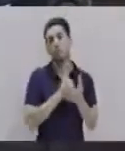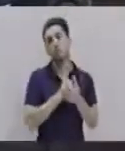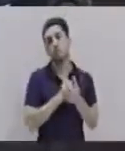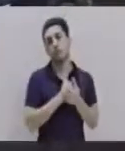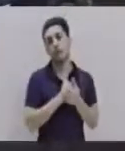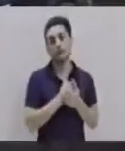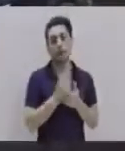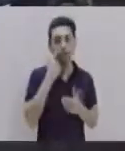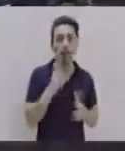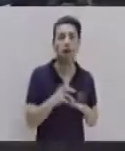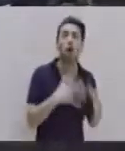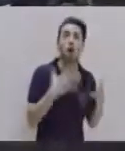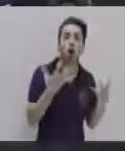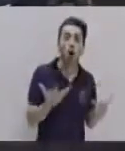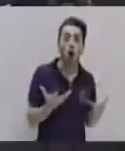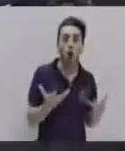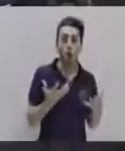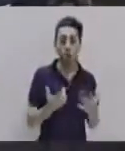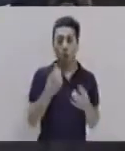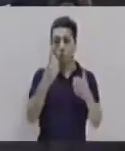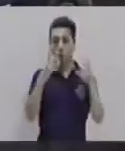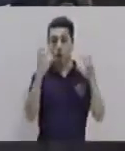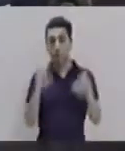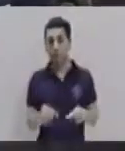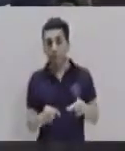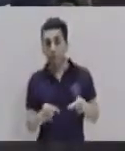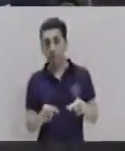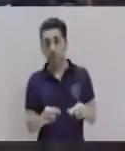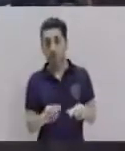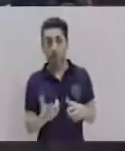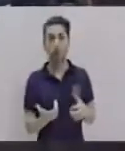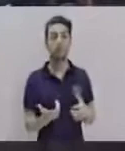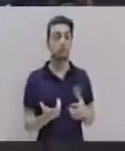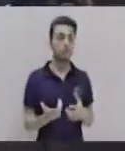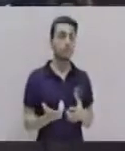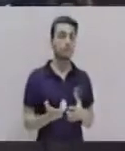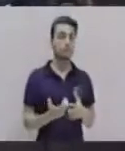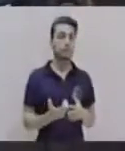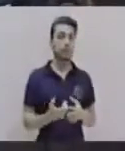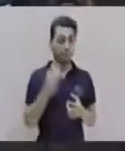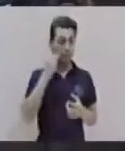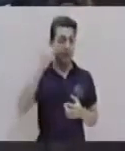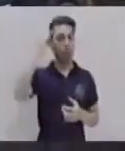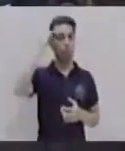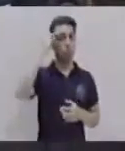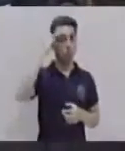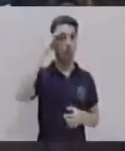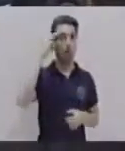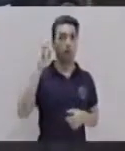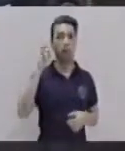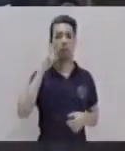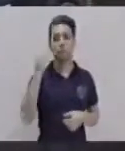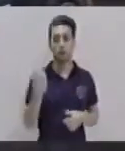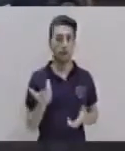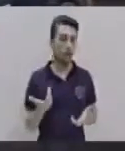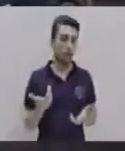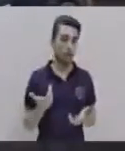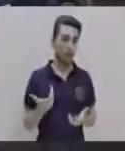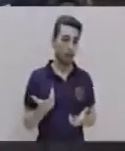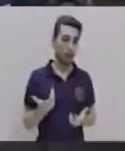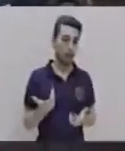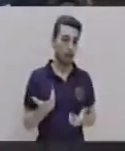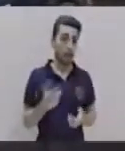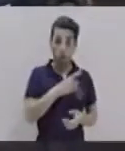ayude y ser como una persona muy madura, ¿verdad? Porque, mire, el